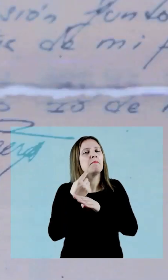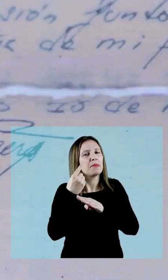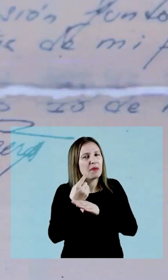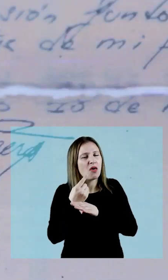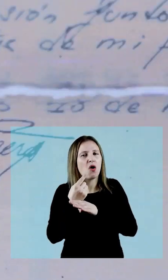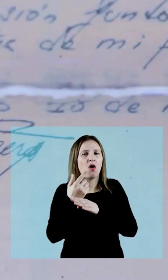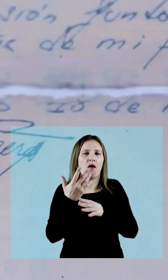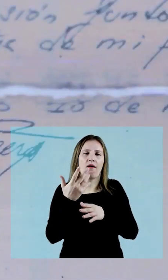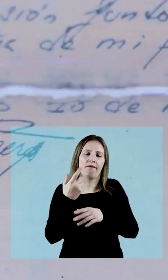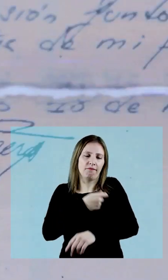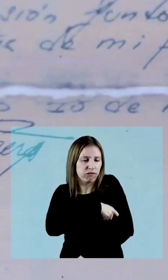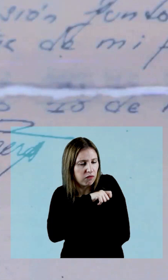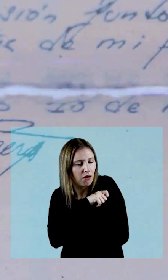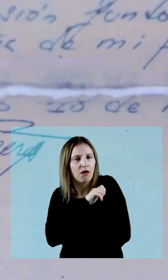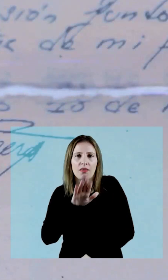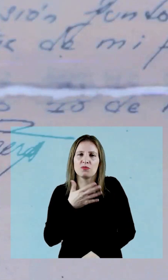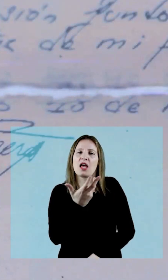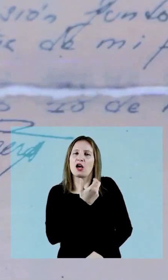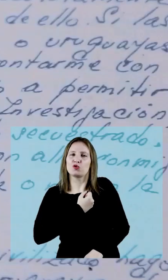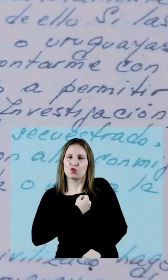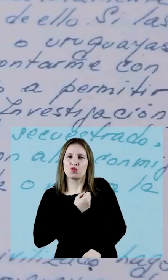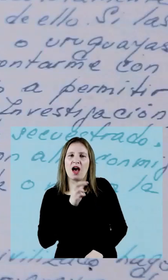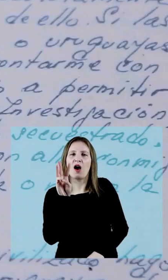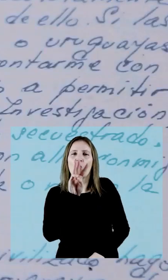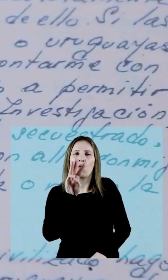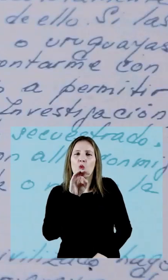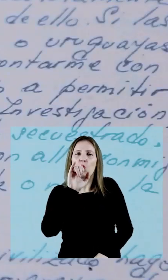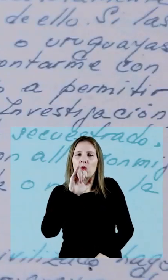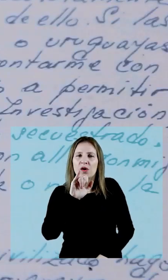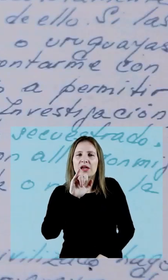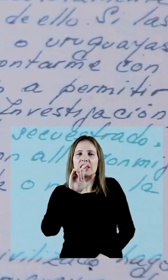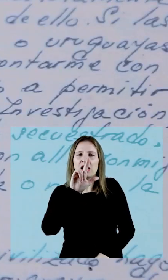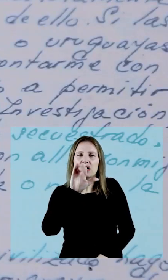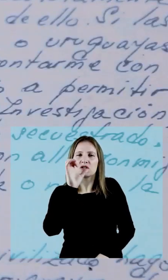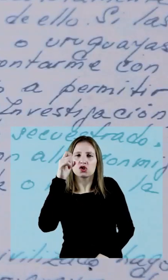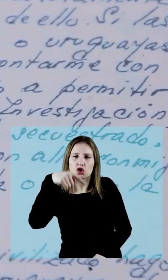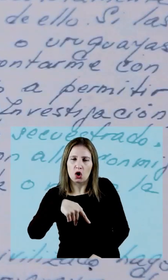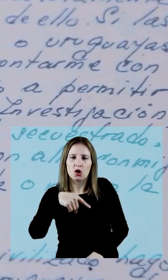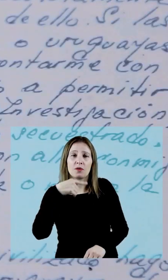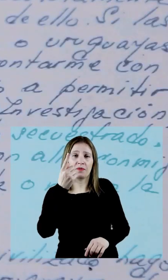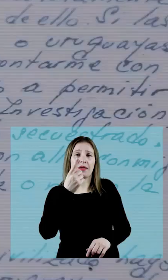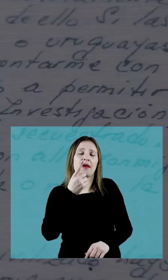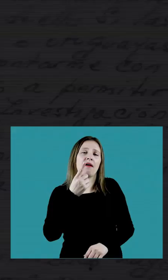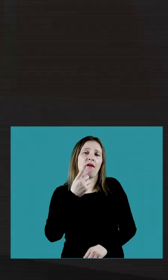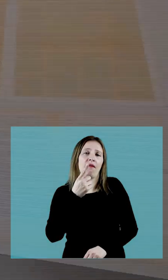ayuda de Wilson Ferreira Aldunate, dirigente del Partido Nacional que también estaba exiliado,